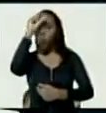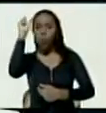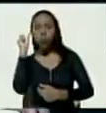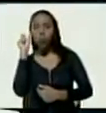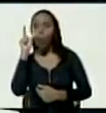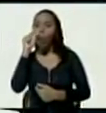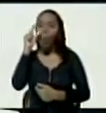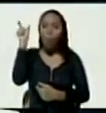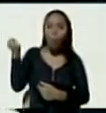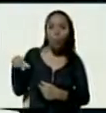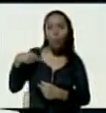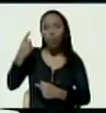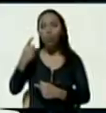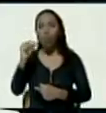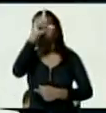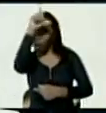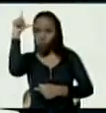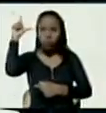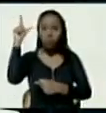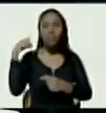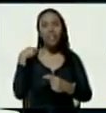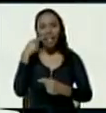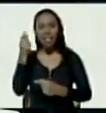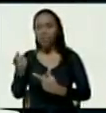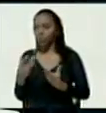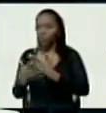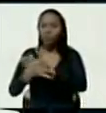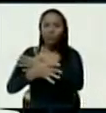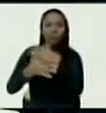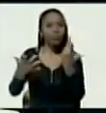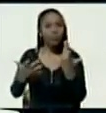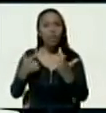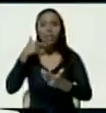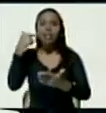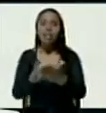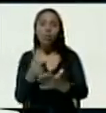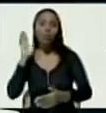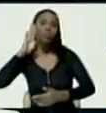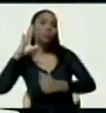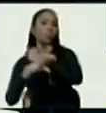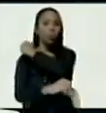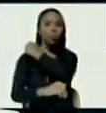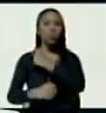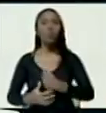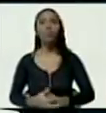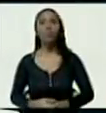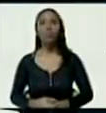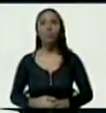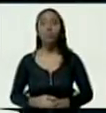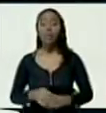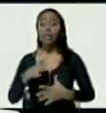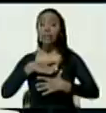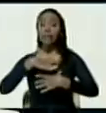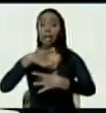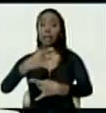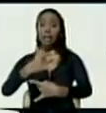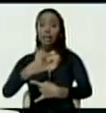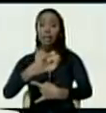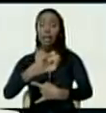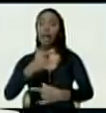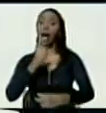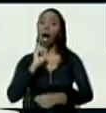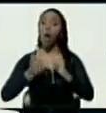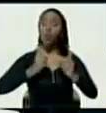Vecchio, Leopoldo López, de lo que declaró Elliot Abrams, diciéndoles corrupto? Sería interesante que algún periodista